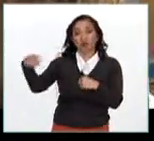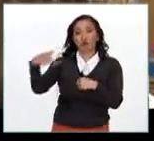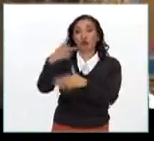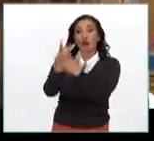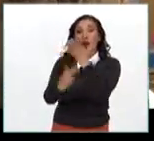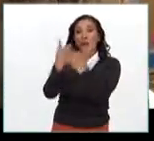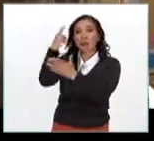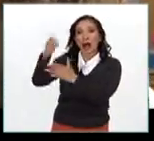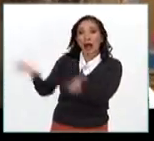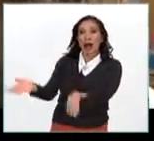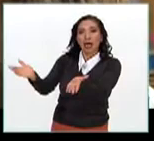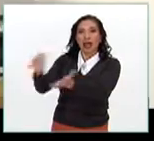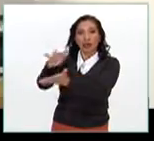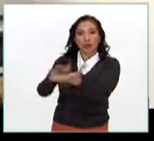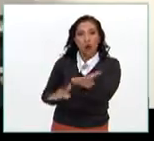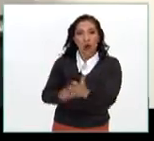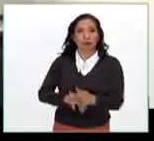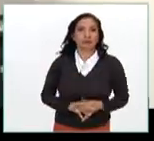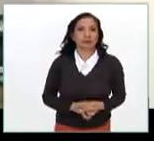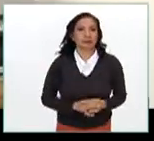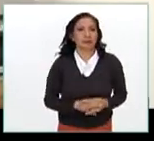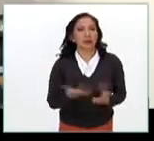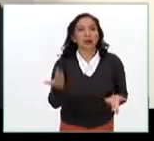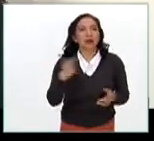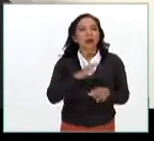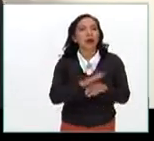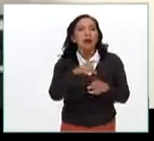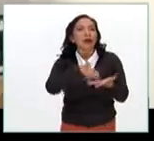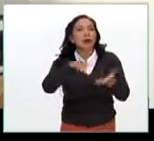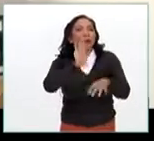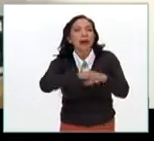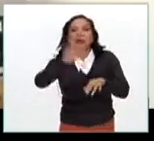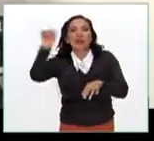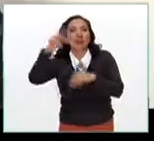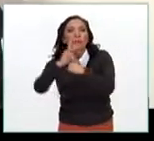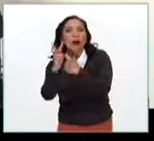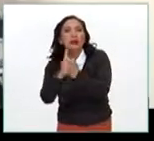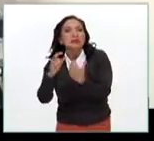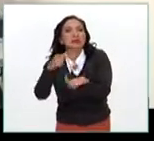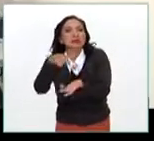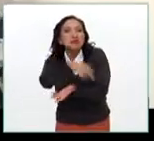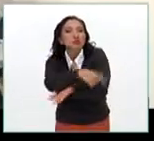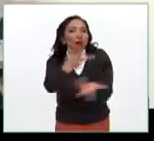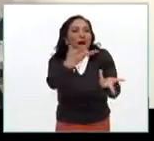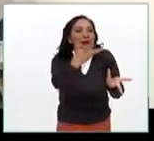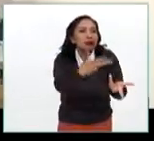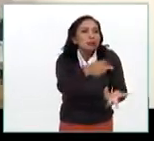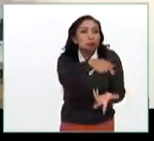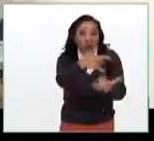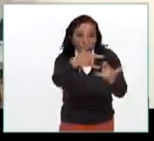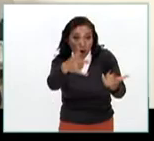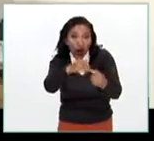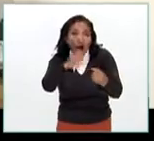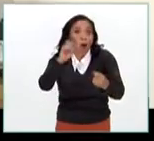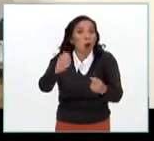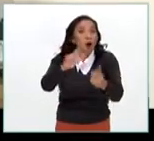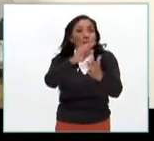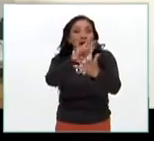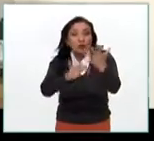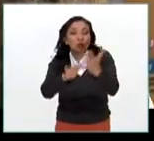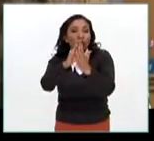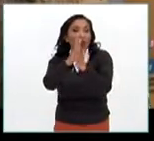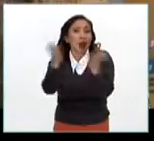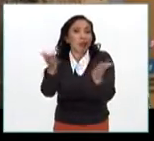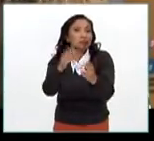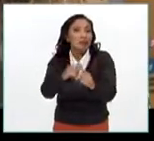sus programas lectores, ¿no? Y pues, ¿qué es lo que más consumen, digamos, en otros países que ustedes produzcan? ¿Historia o literatura